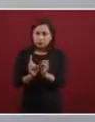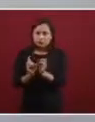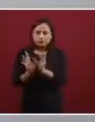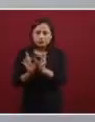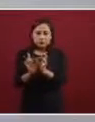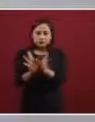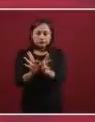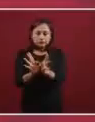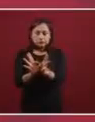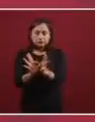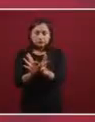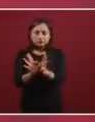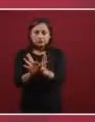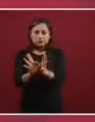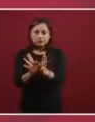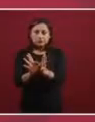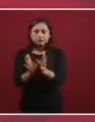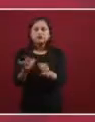despertó,